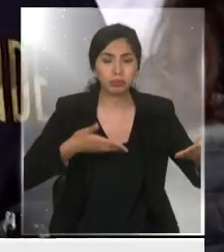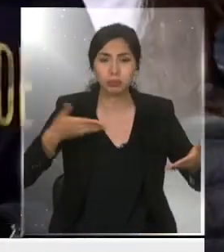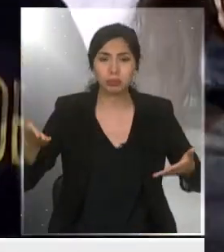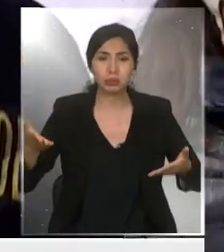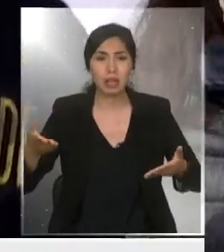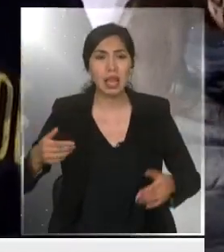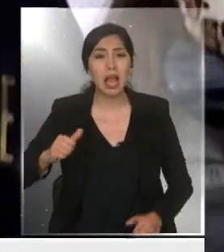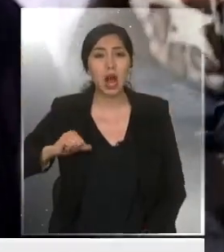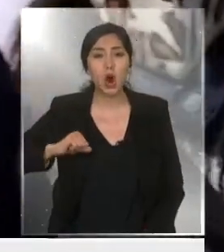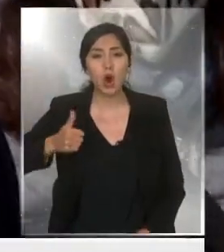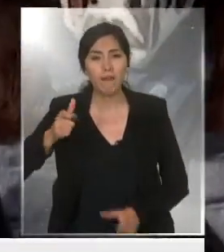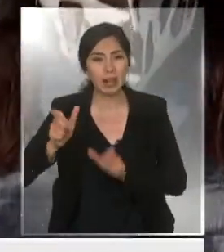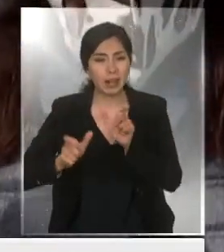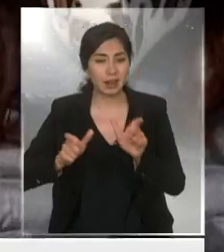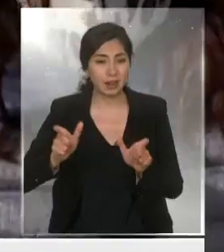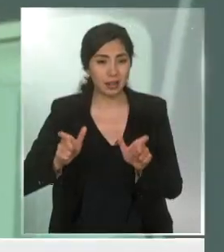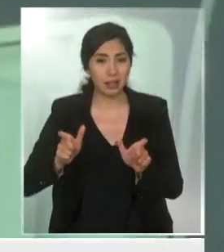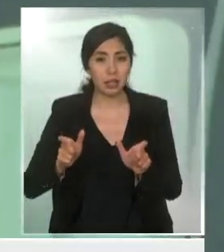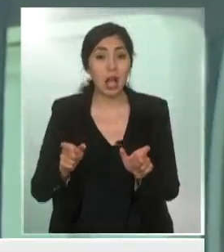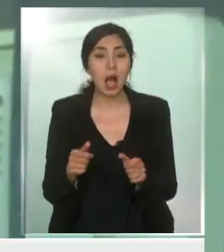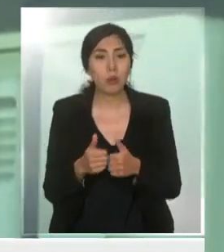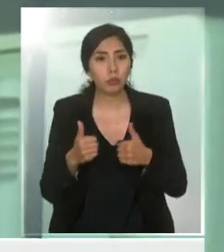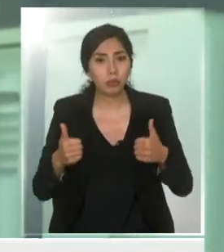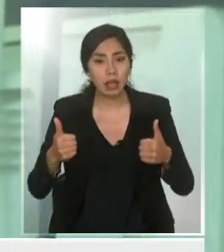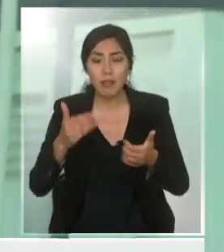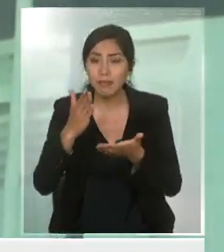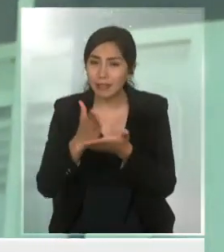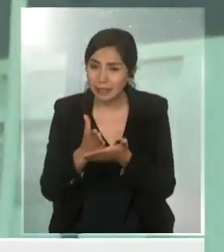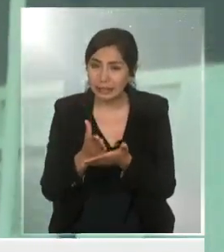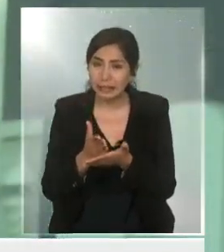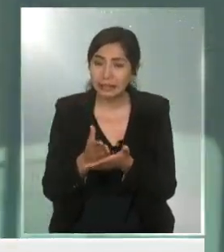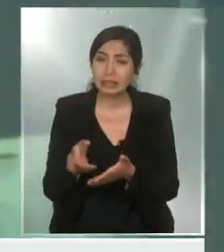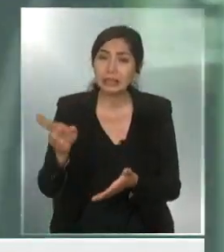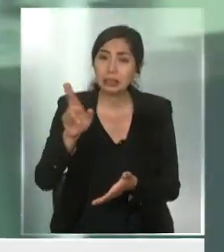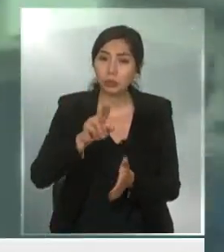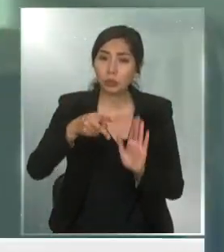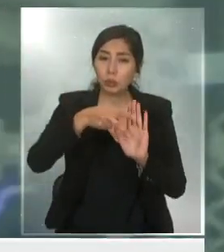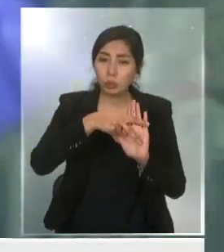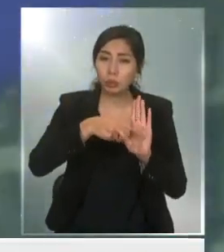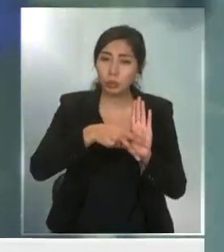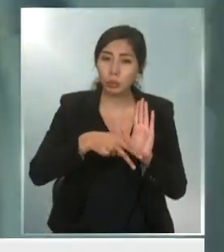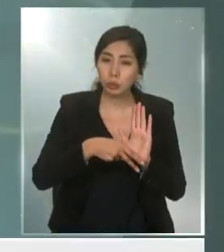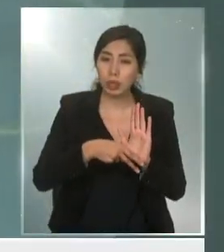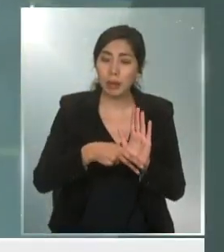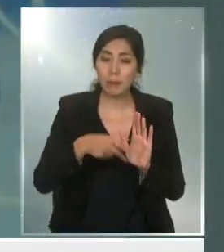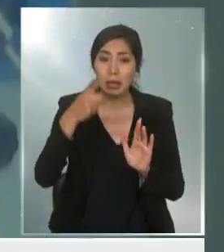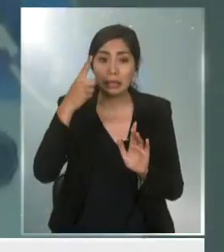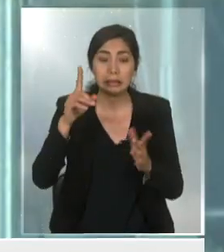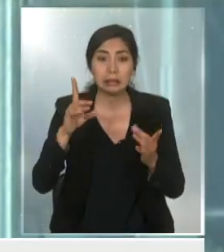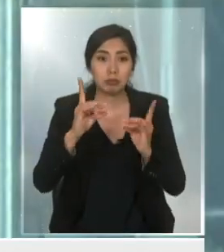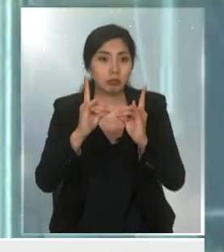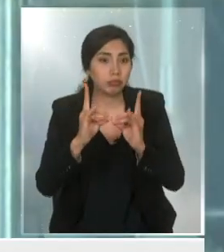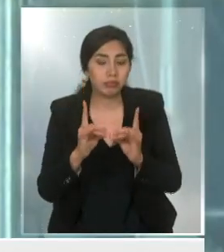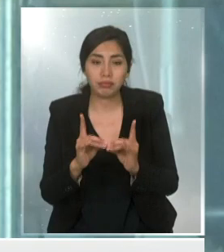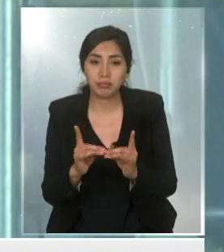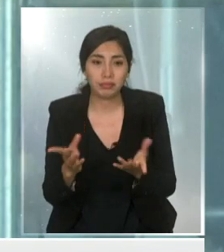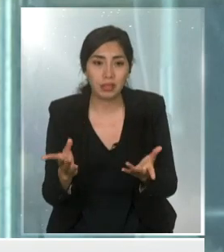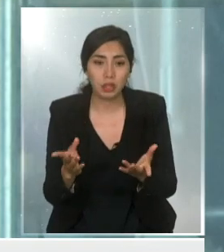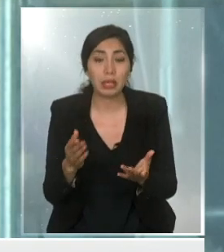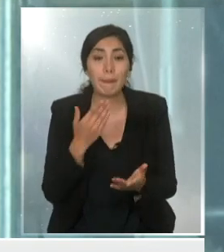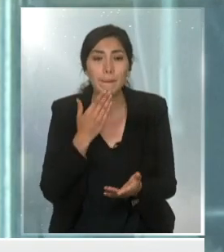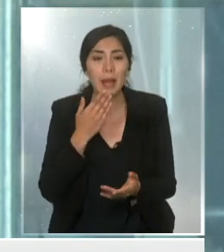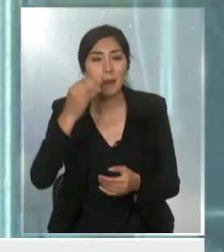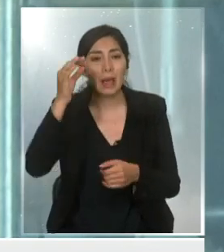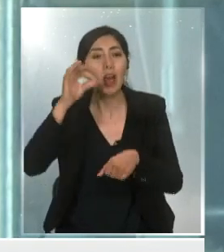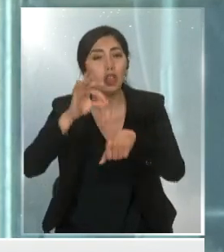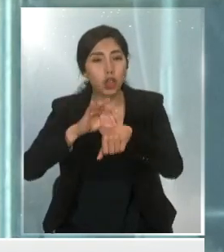las autoridades se han visto obligadas a adoptar nuevas restricciones para que las funerarias no colapsen otra vez y los médicos no tengan que